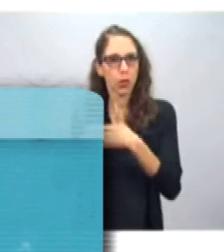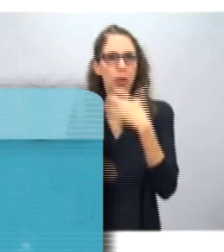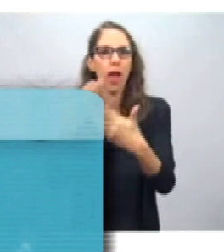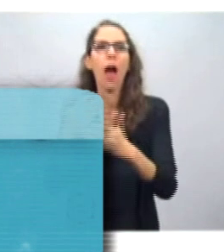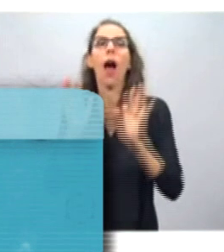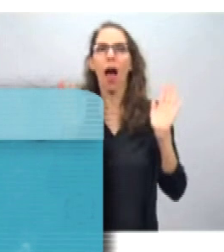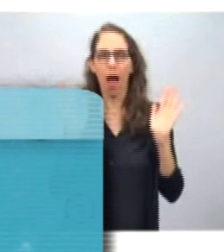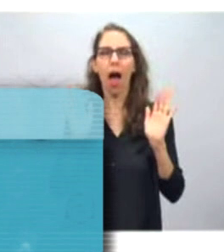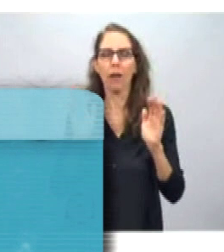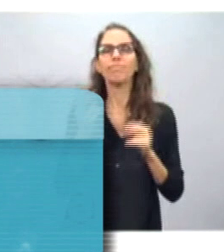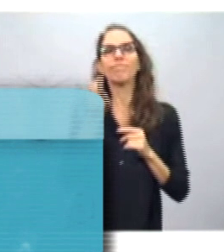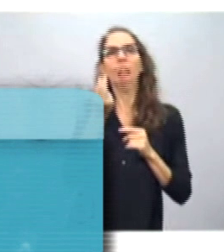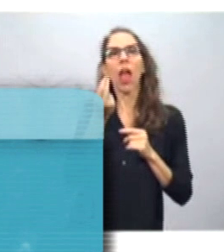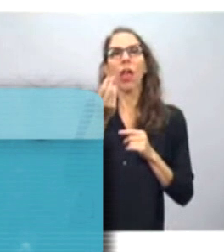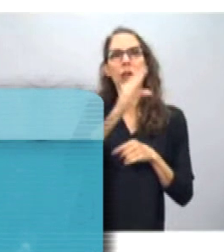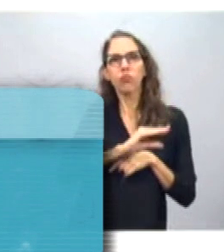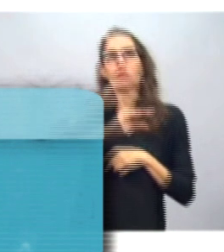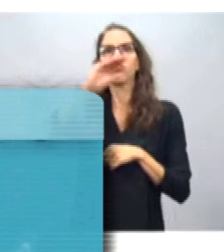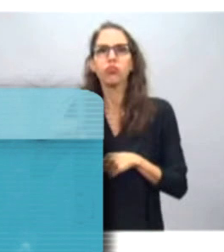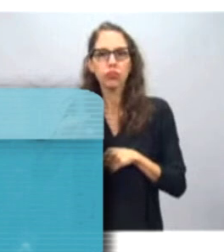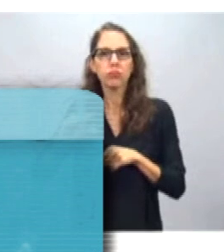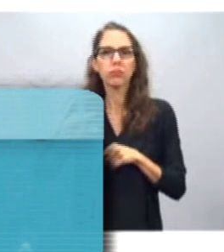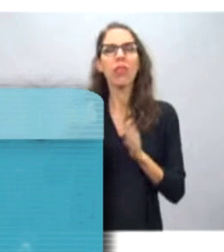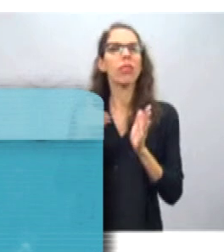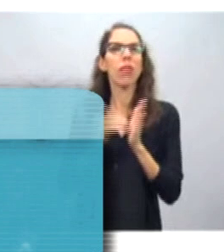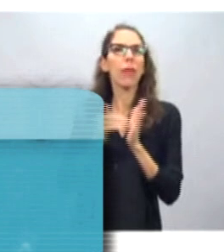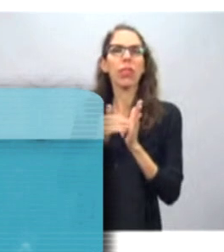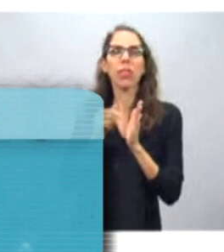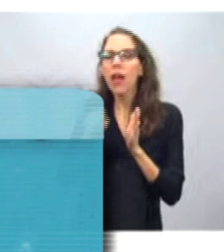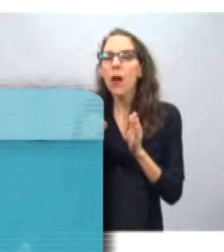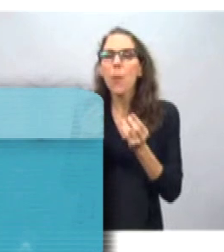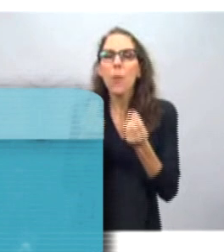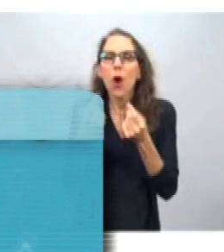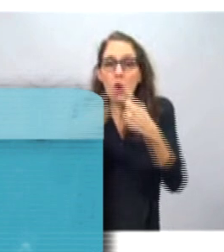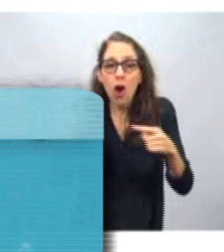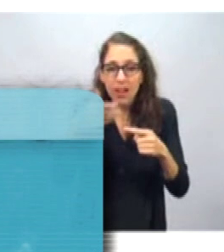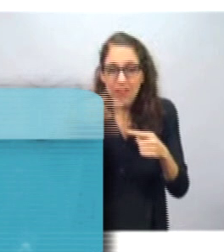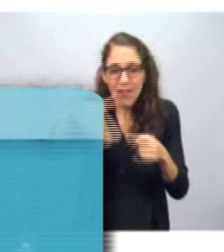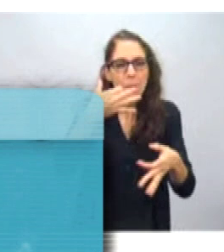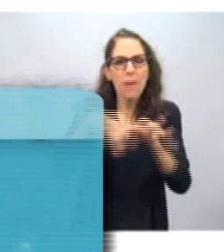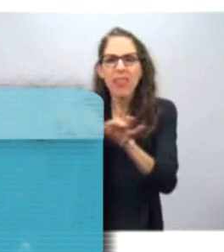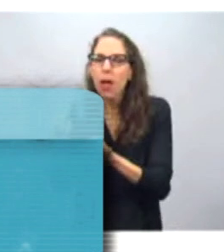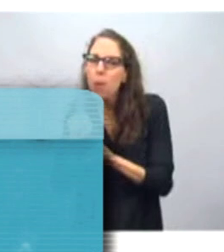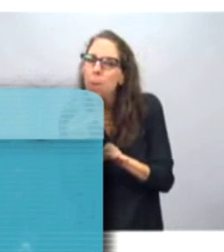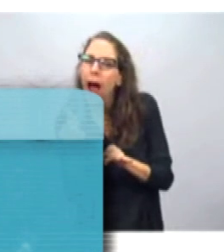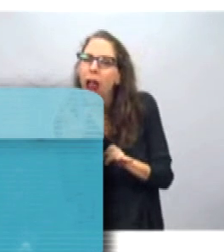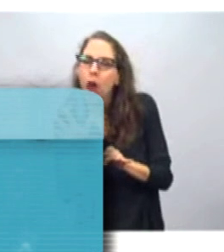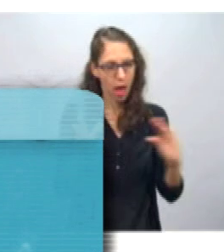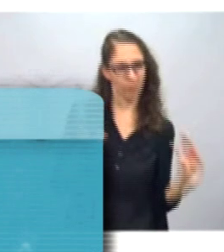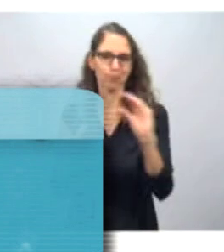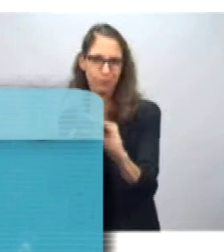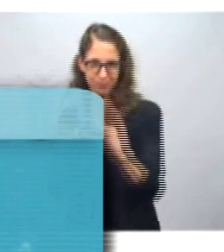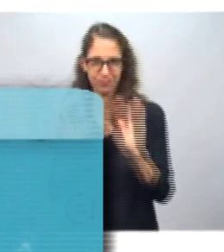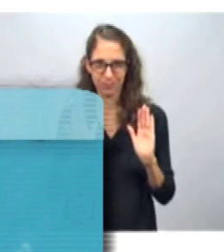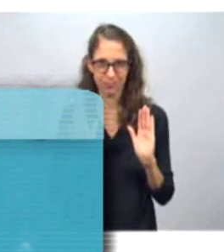financiamiento se lo entrega en relación al valor del producto que produce. Para ponerlo